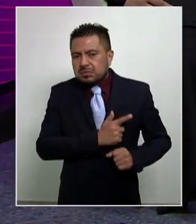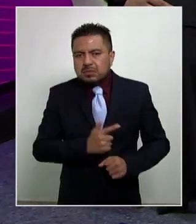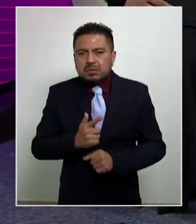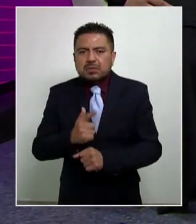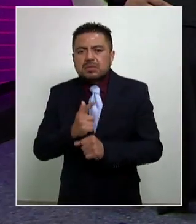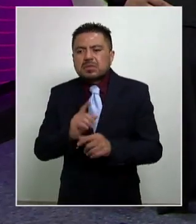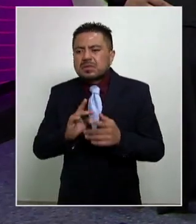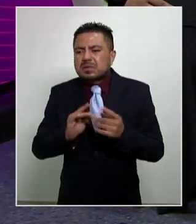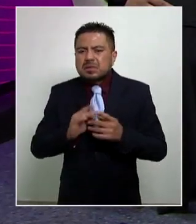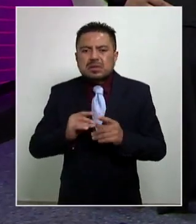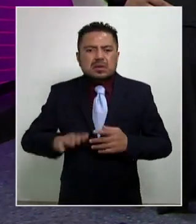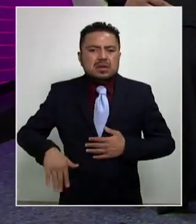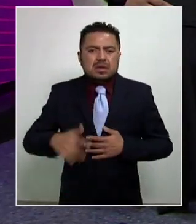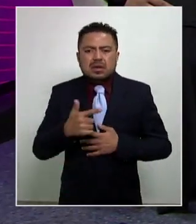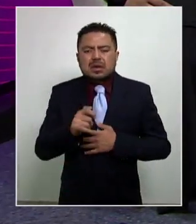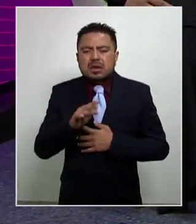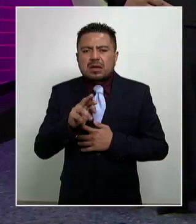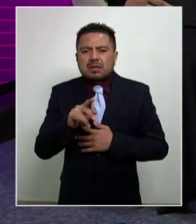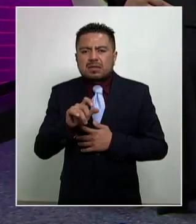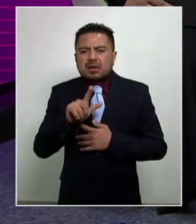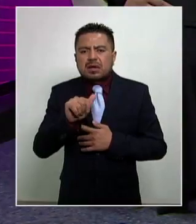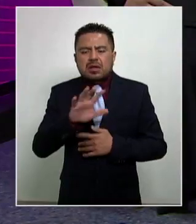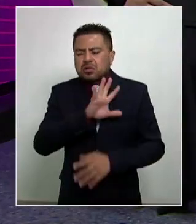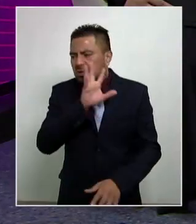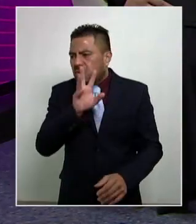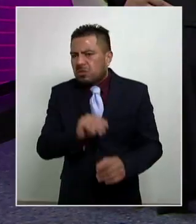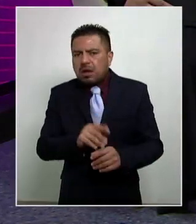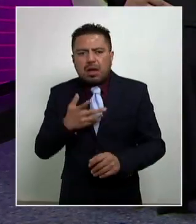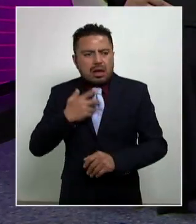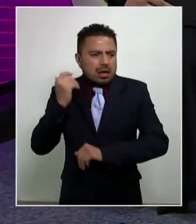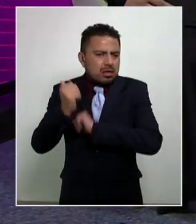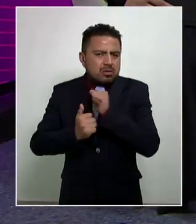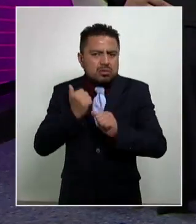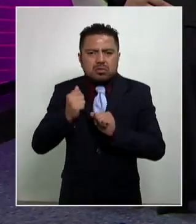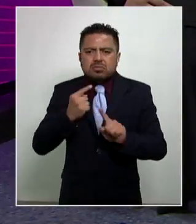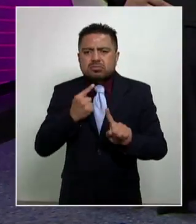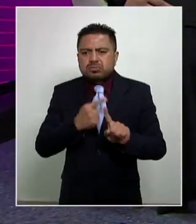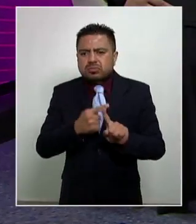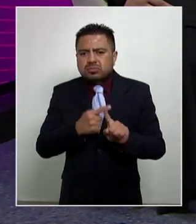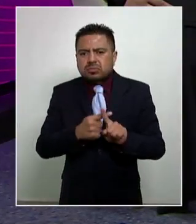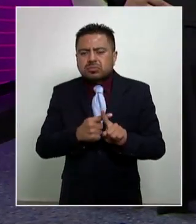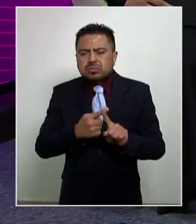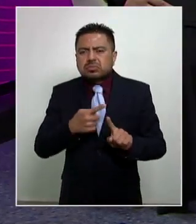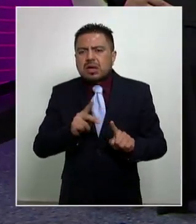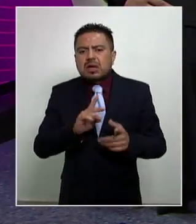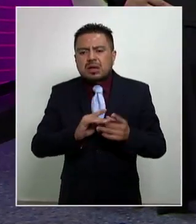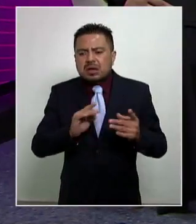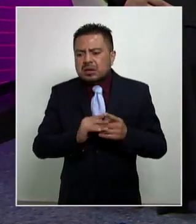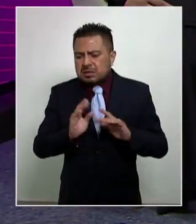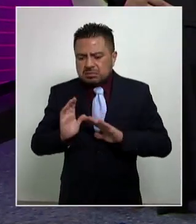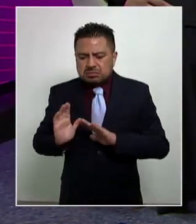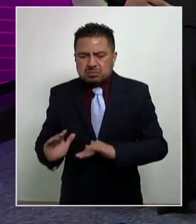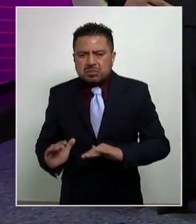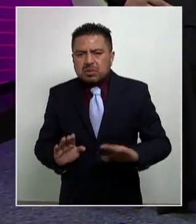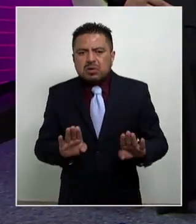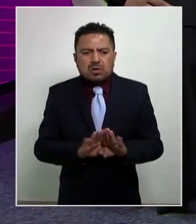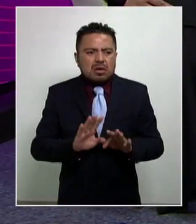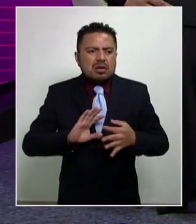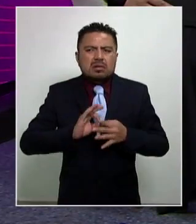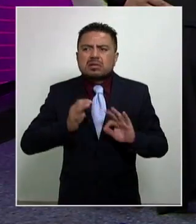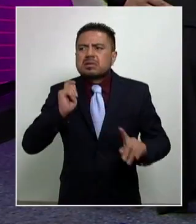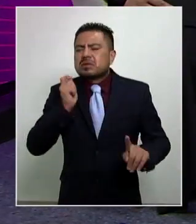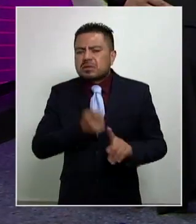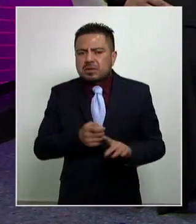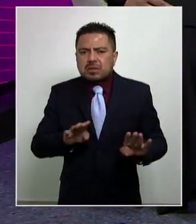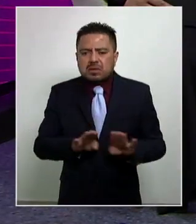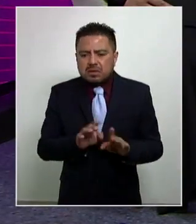estaba diciendo Gabriela, hay toda una antropología positivista que ha enseñado, ¿no?, desde la esclavitud, cómo se